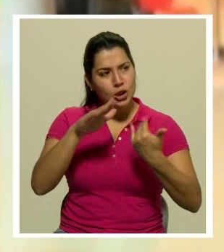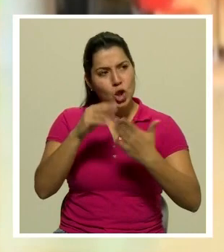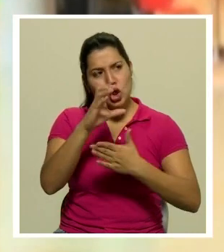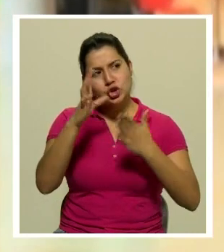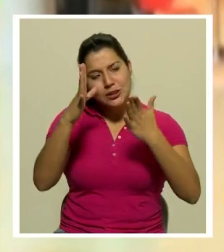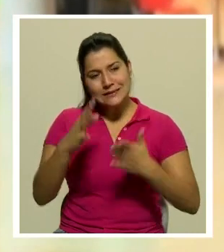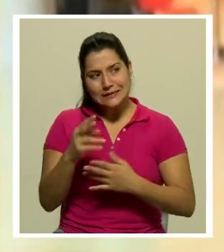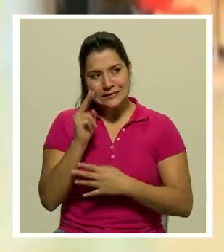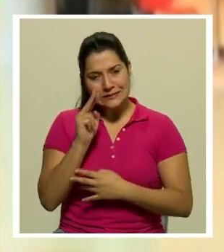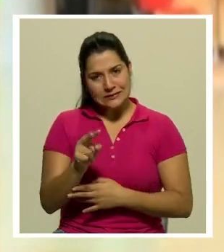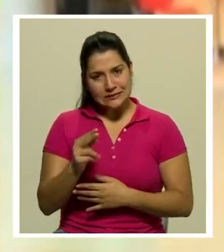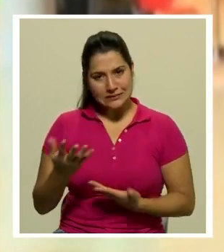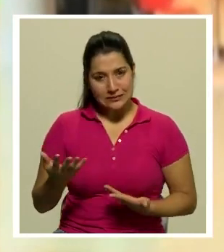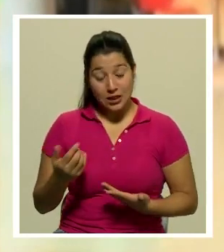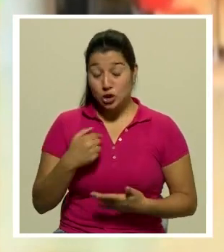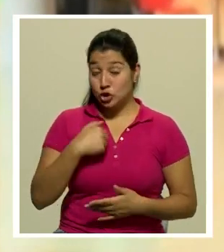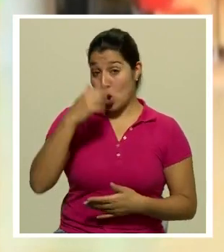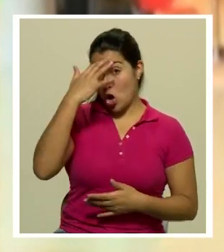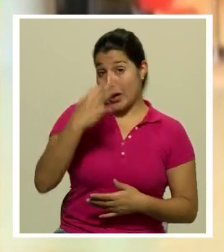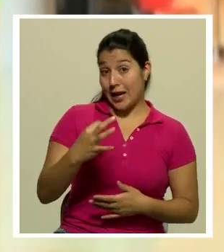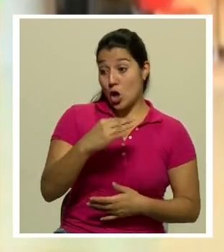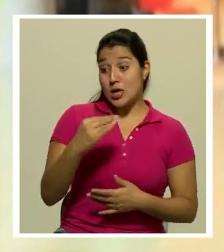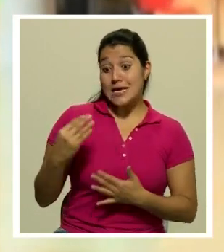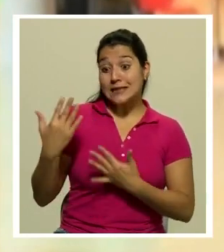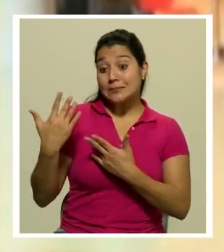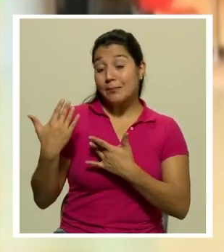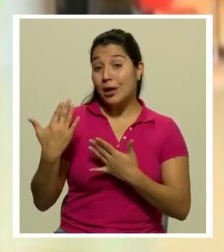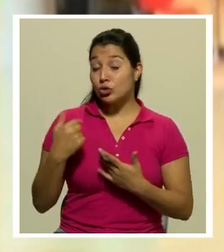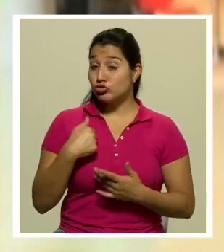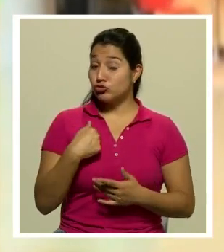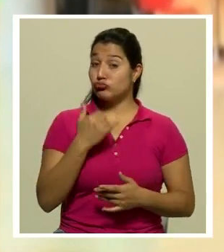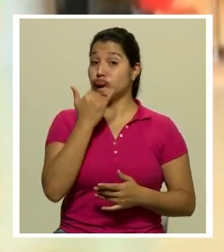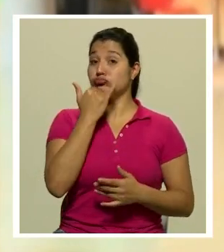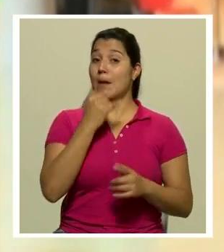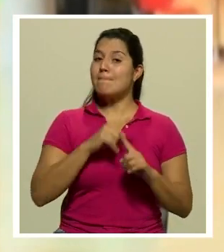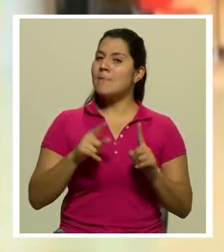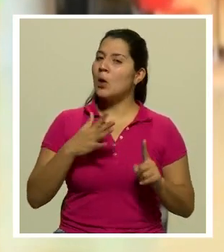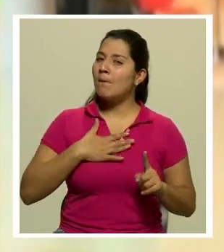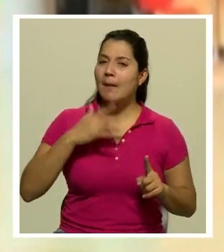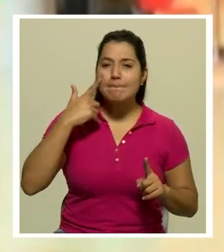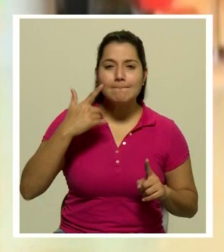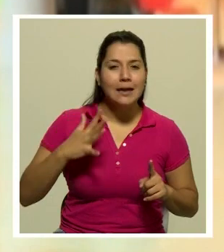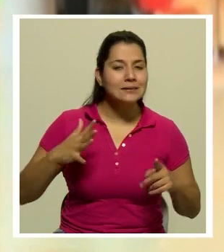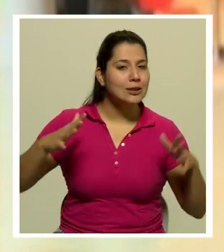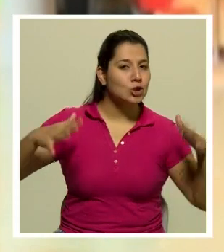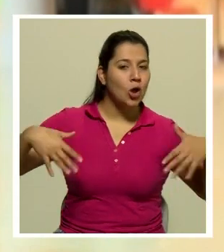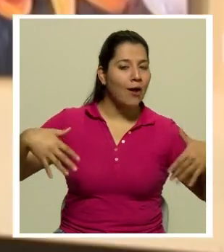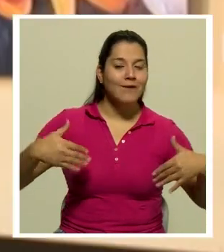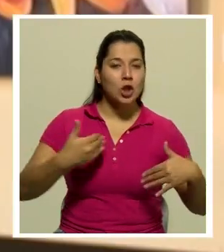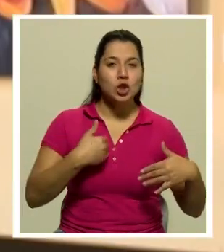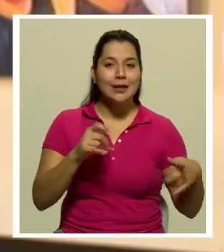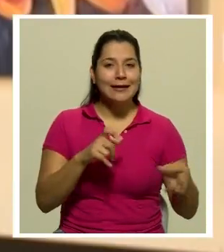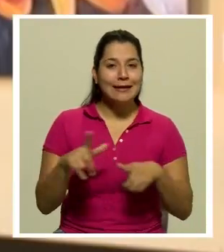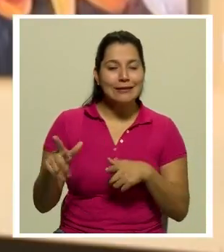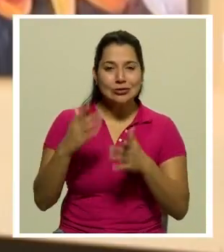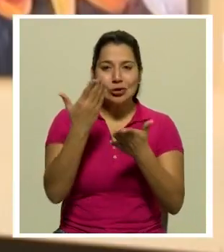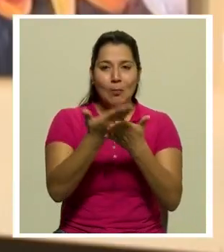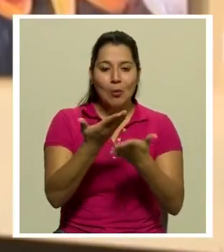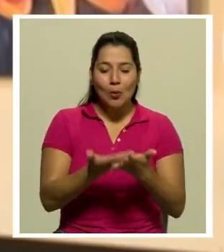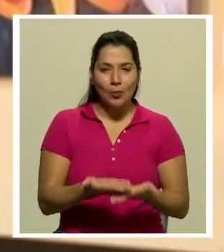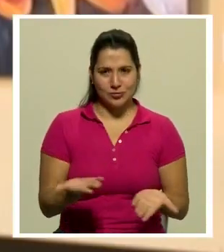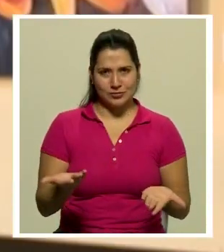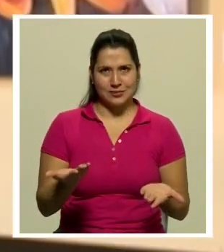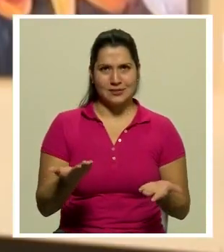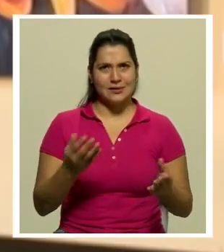escucháramos. Creo y espero que esté equivocado, pero pareciera que aún no tienen ese derrotero diseñado. Es evidente que no tienen el